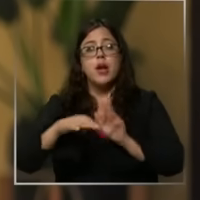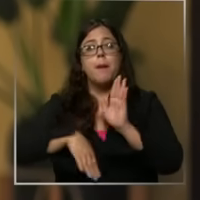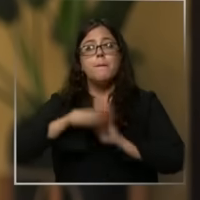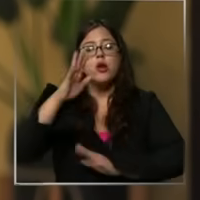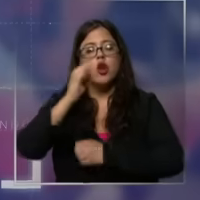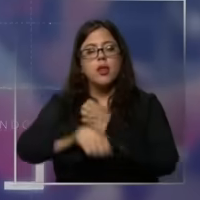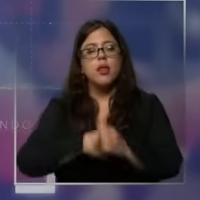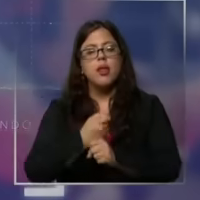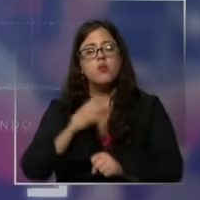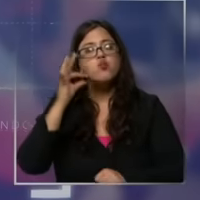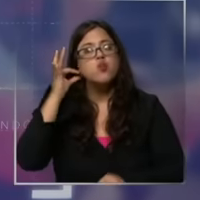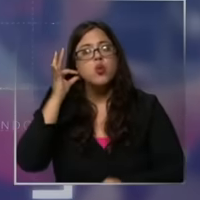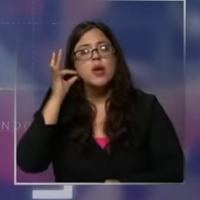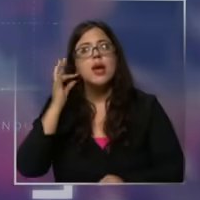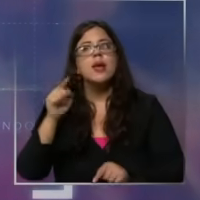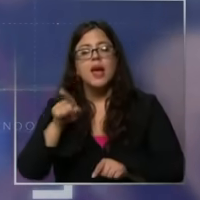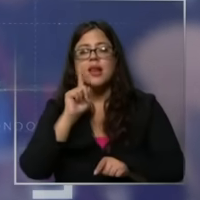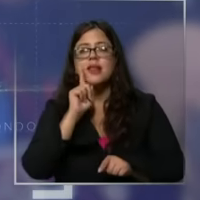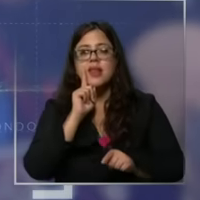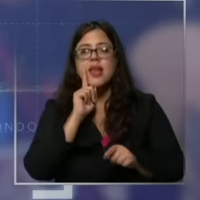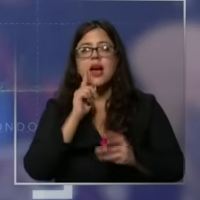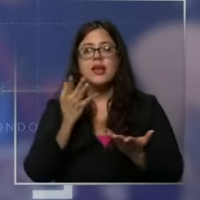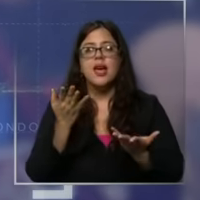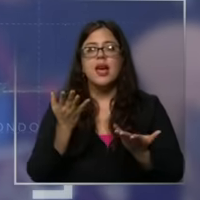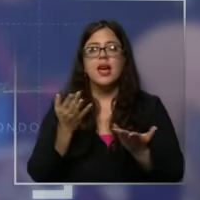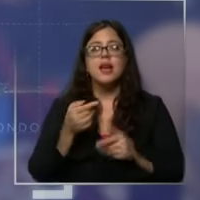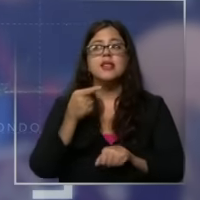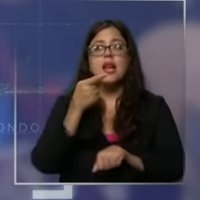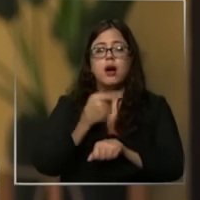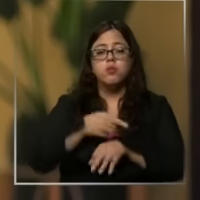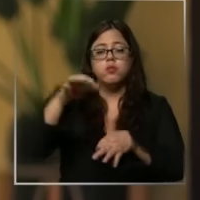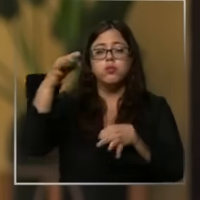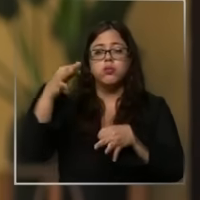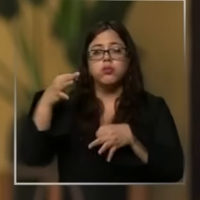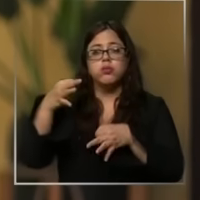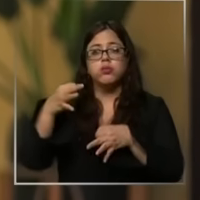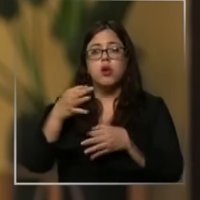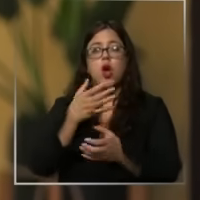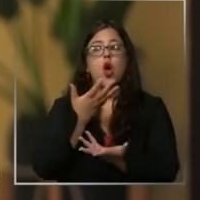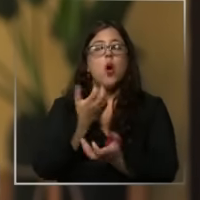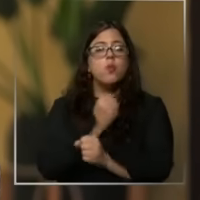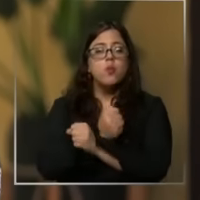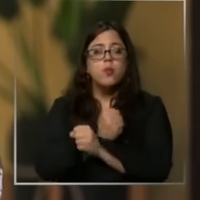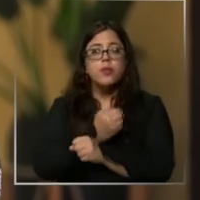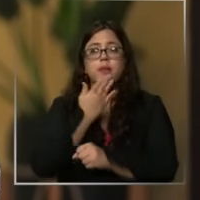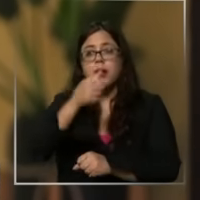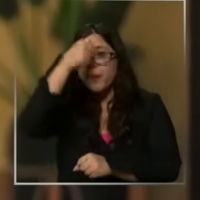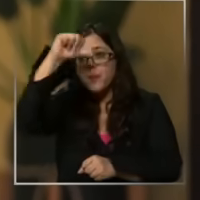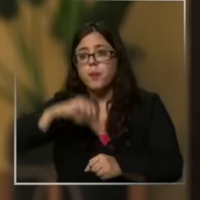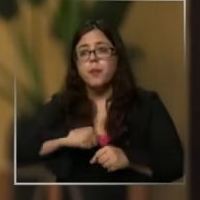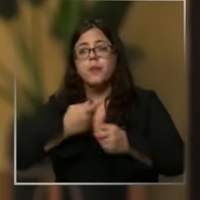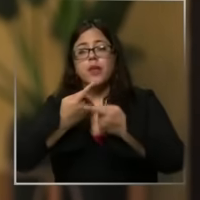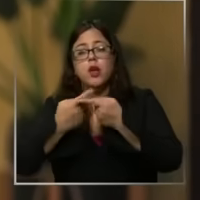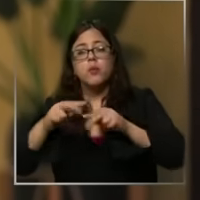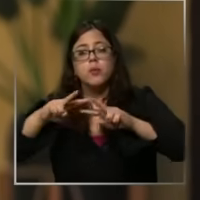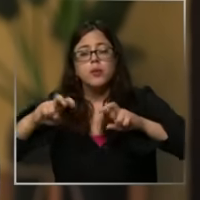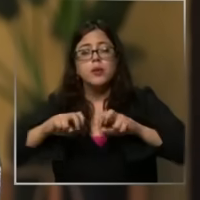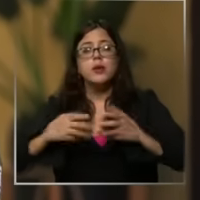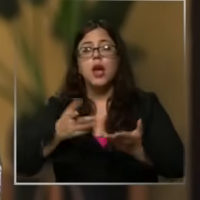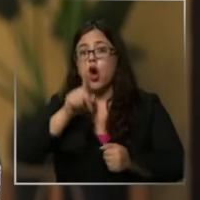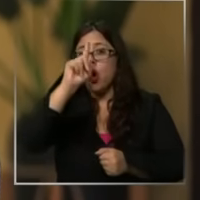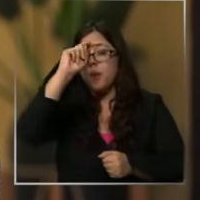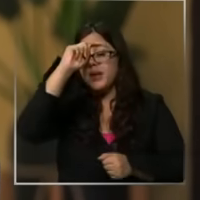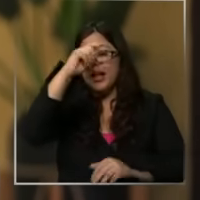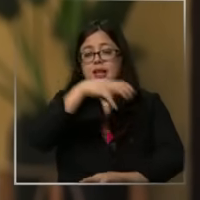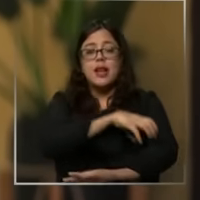mujer, la cual mantenía antecedentes tanto policiales como penales. Realizada otras diligencias investigativas, se logró establecer que en un hospital de la